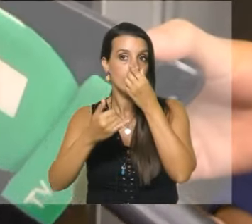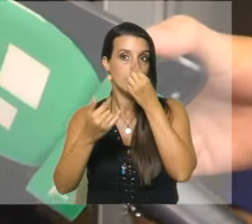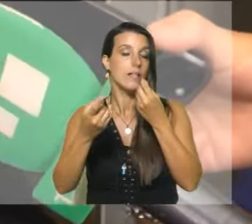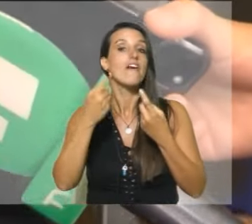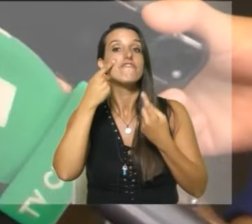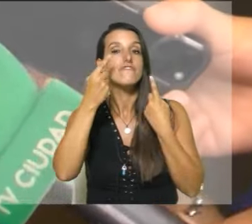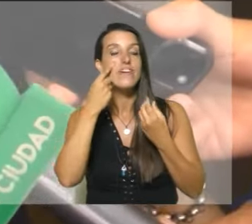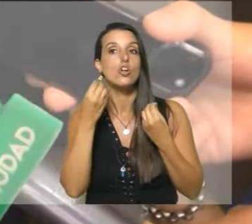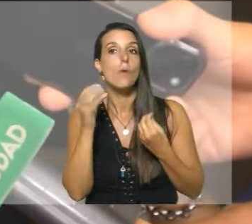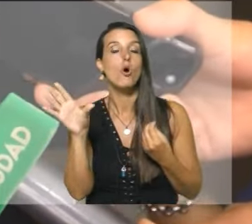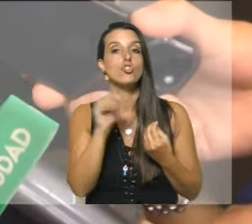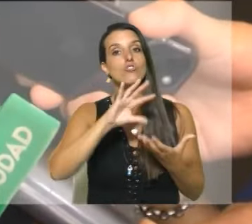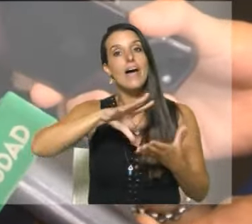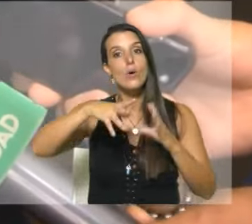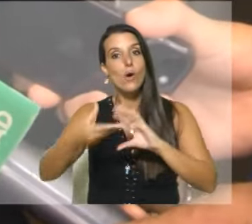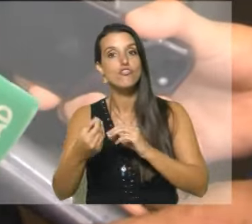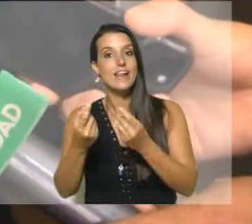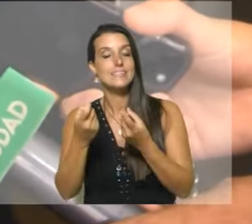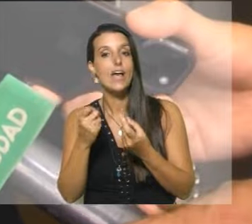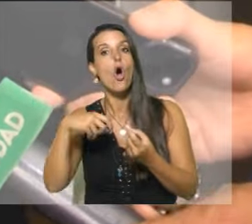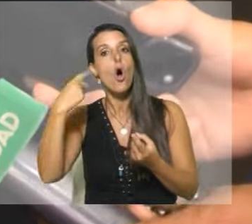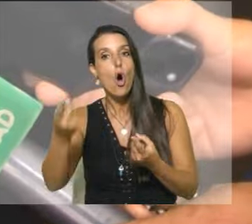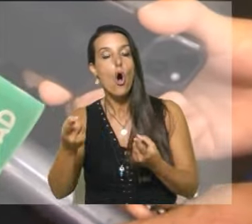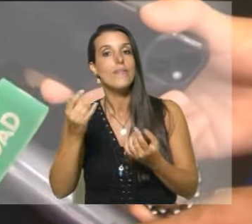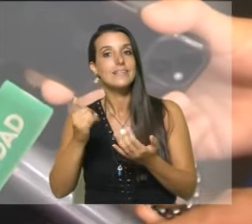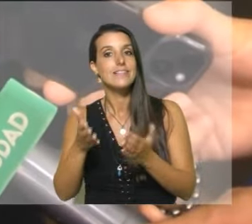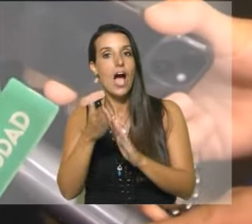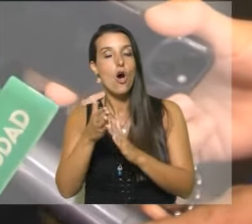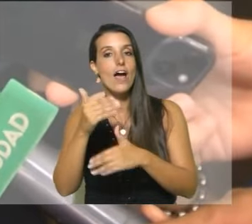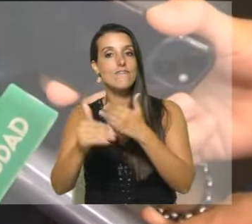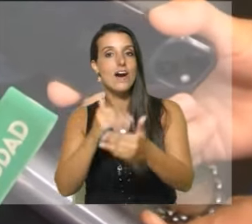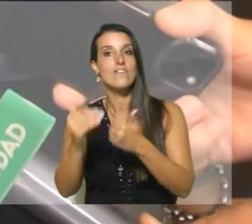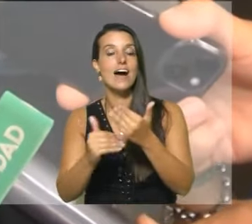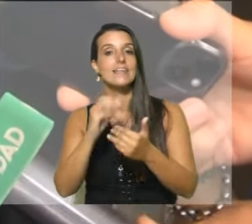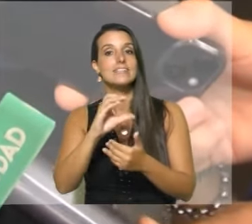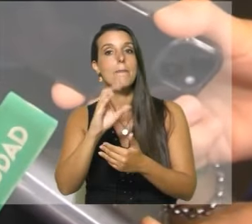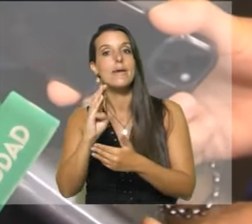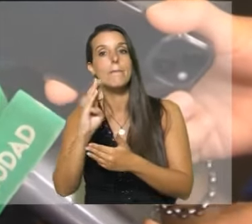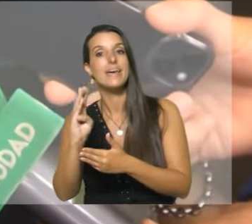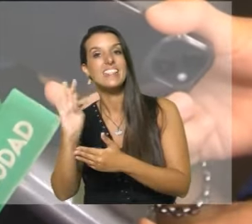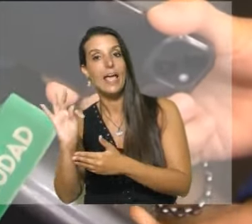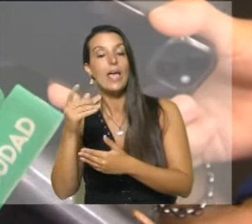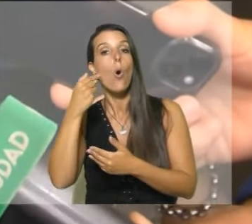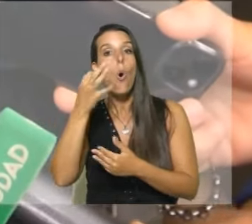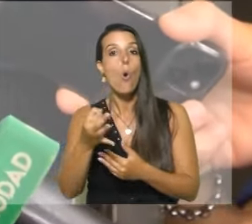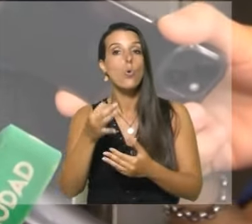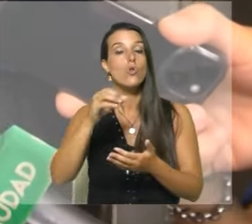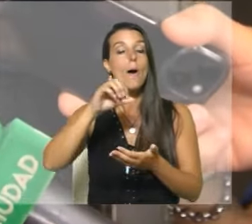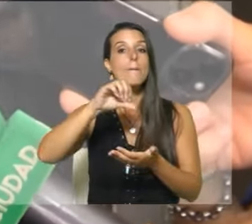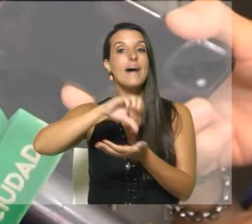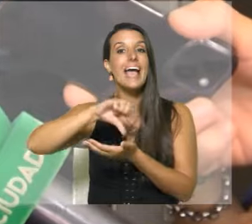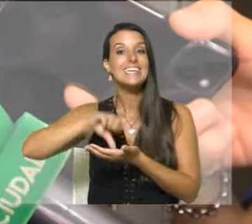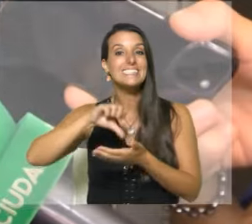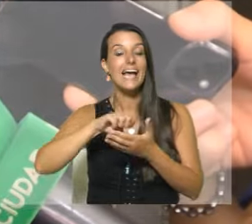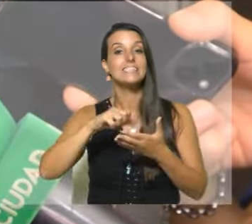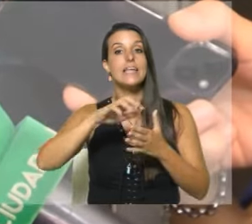ver todas las adecuaciones que se precisan. Hay otras que estamos en curso ahora para el CPTPP con los países del Pacífico.